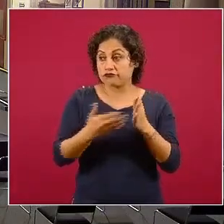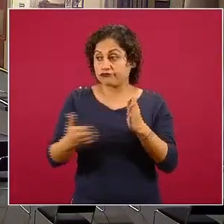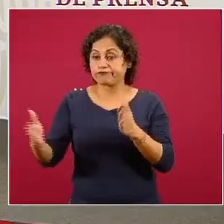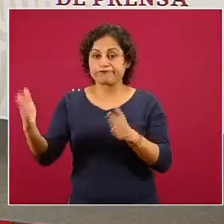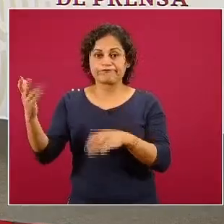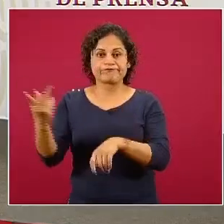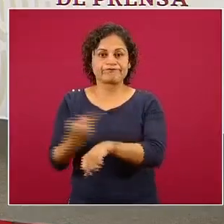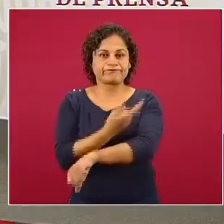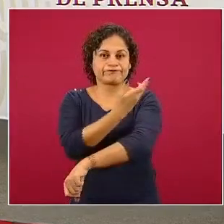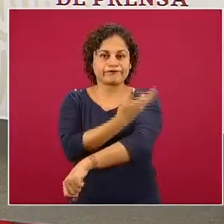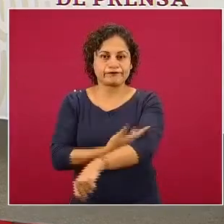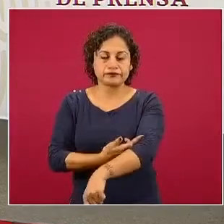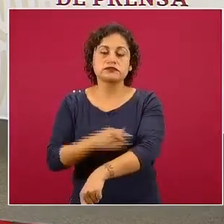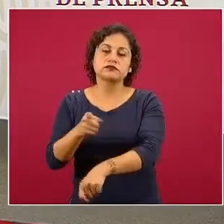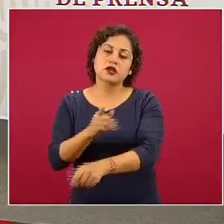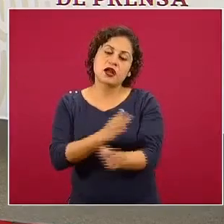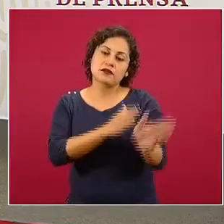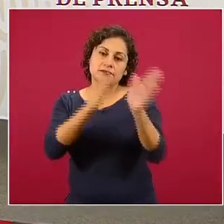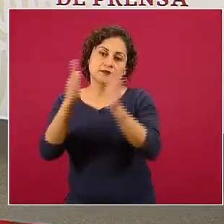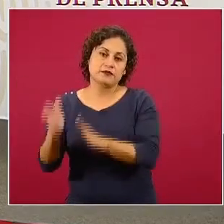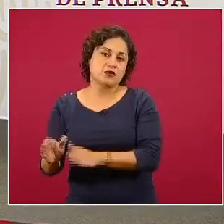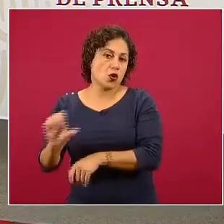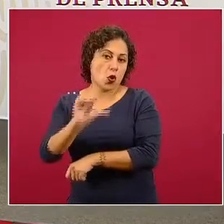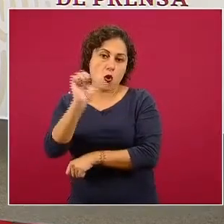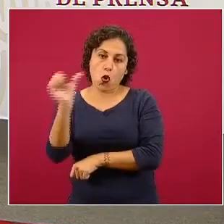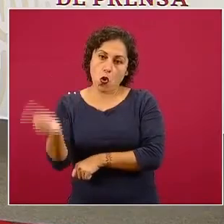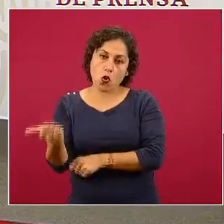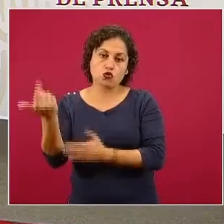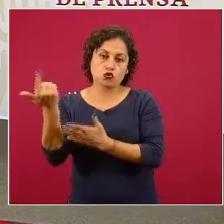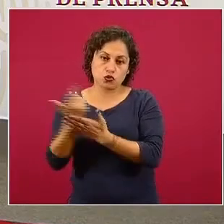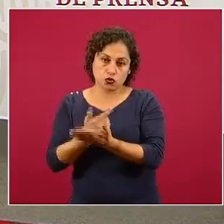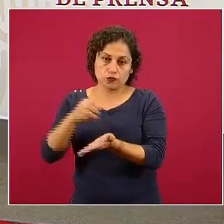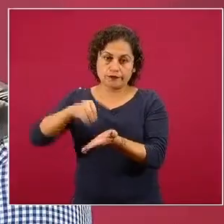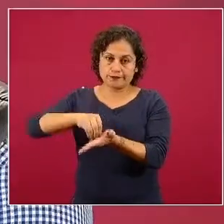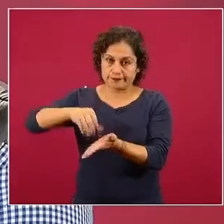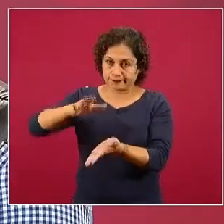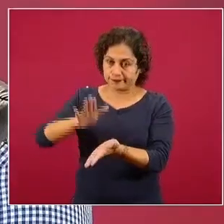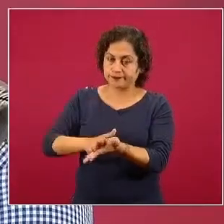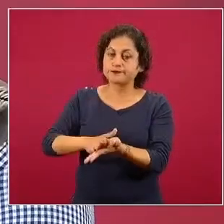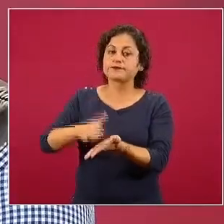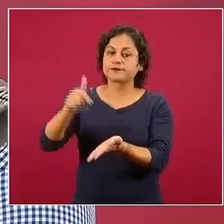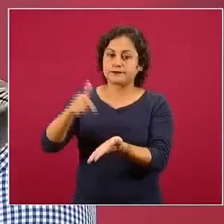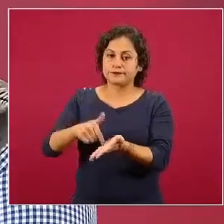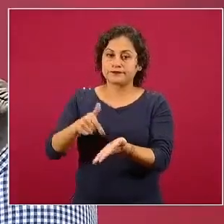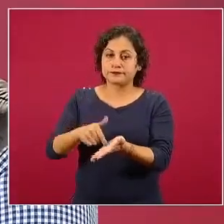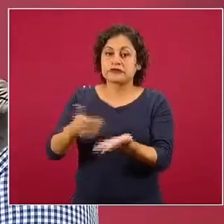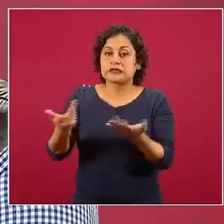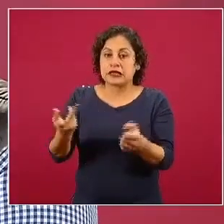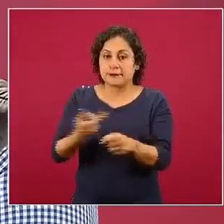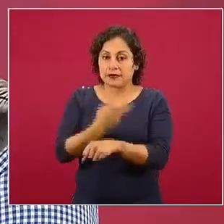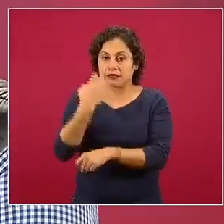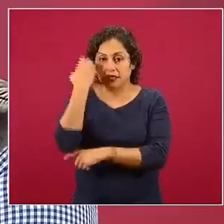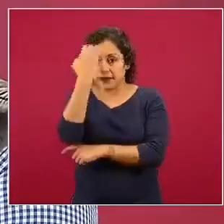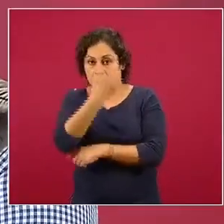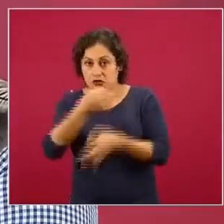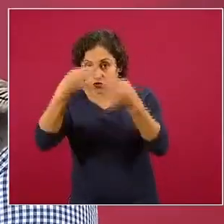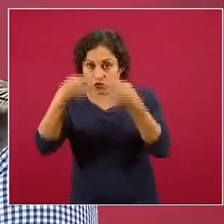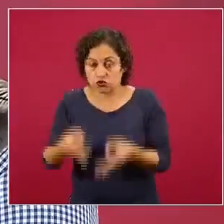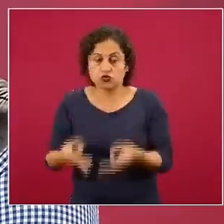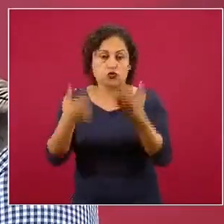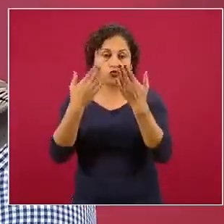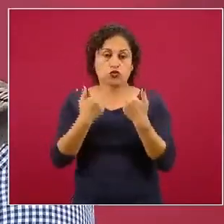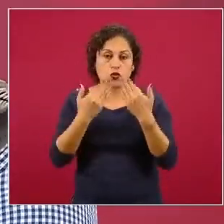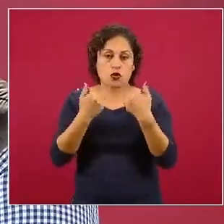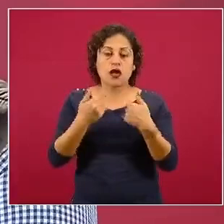momento entran a una clasificación automática de que probablemente ya no vamos a tener un resultado. Sin embargo, eso no